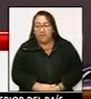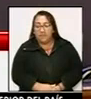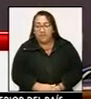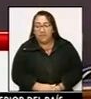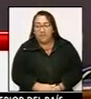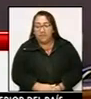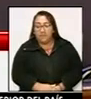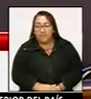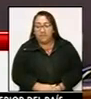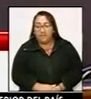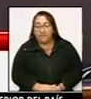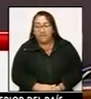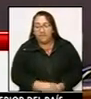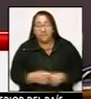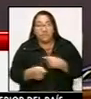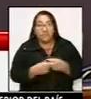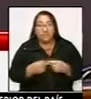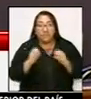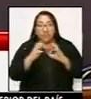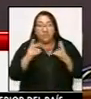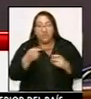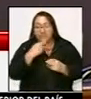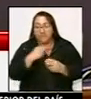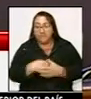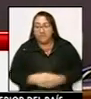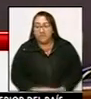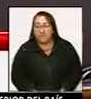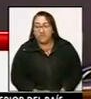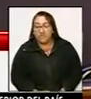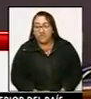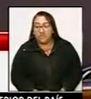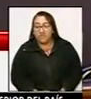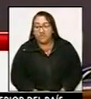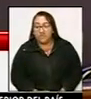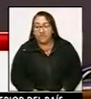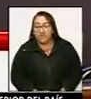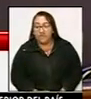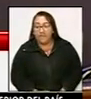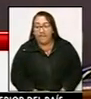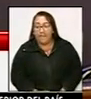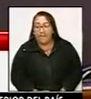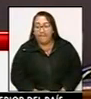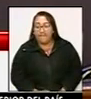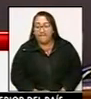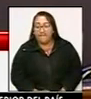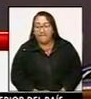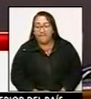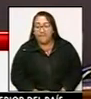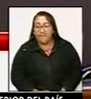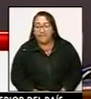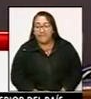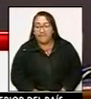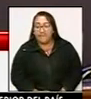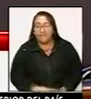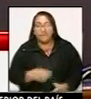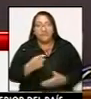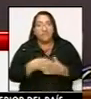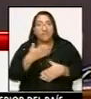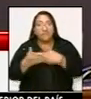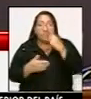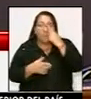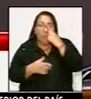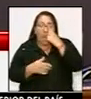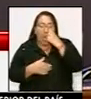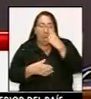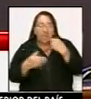a puerta de conmemorar el Día de la Mujer, y yo me pregunto, ¿qué avances hemos tenido en la